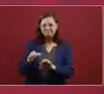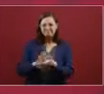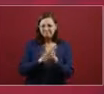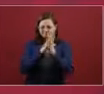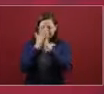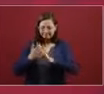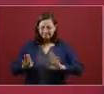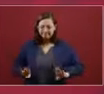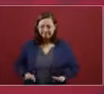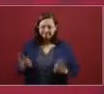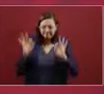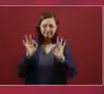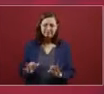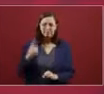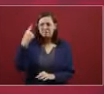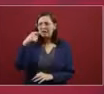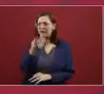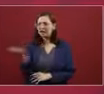los demás.